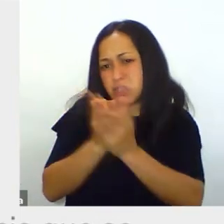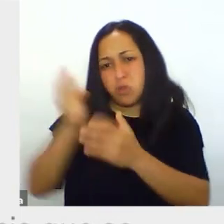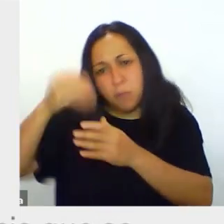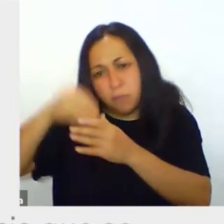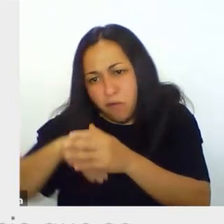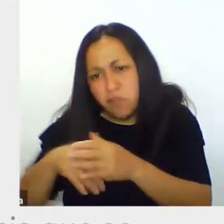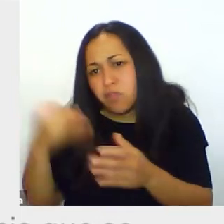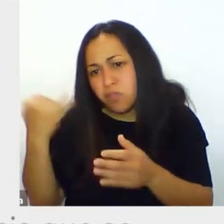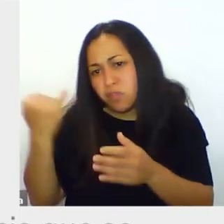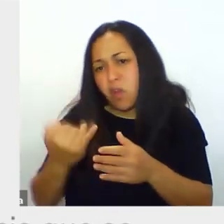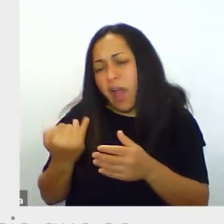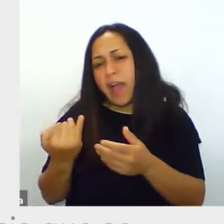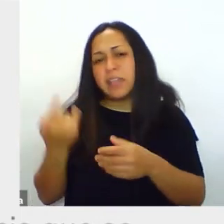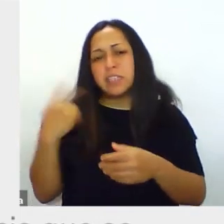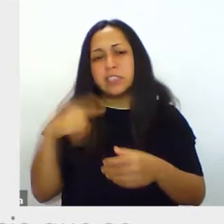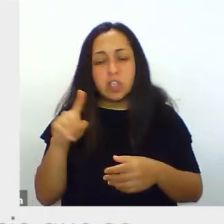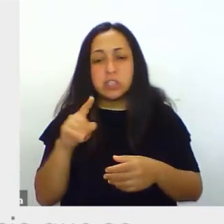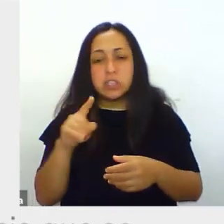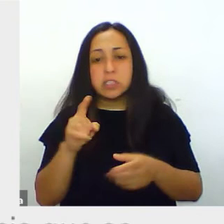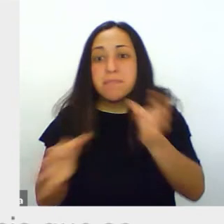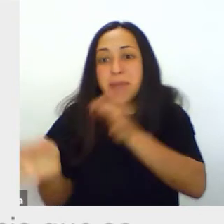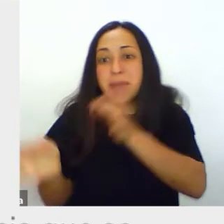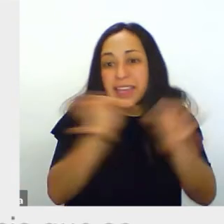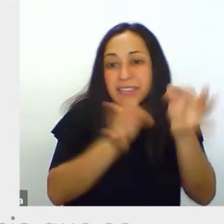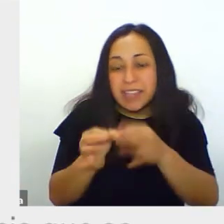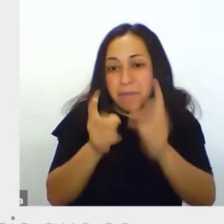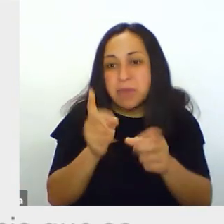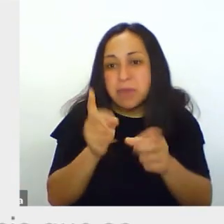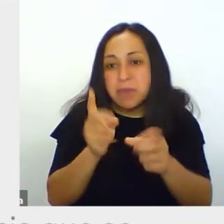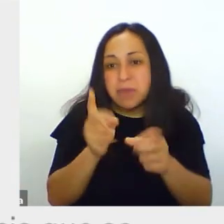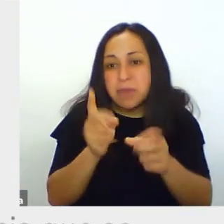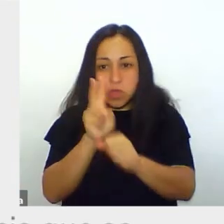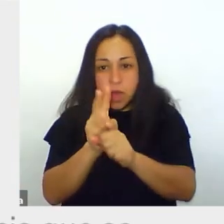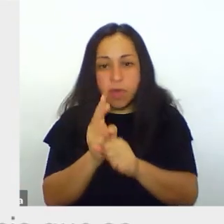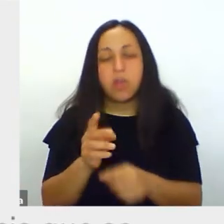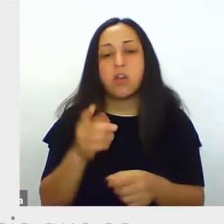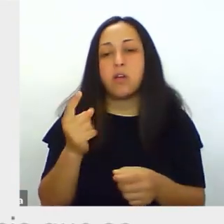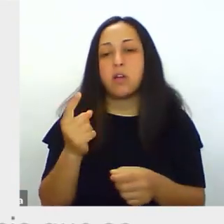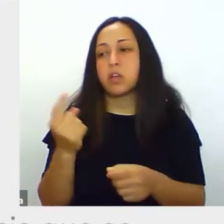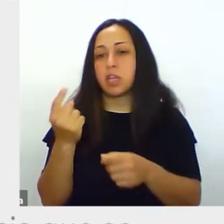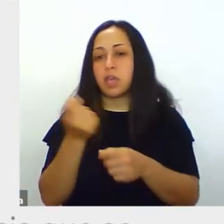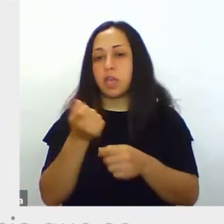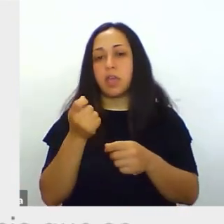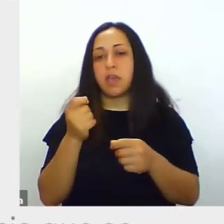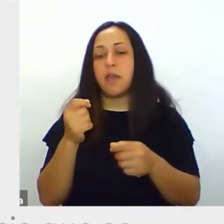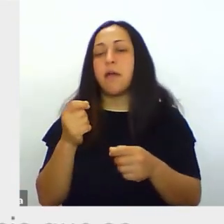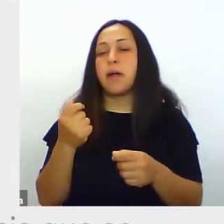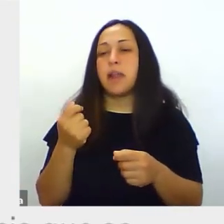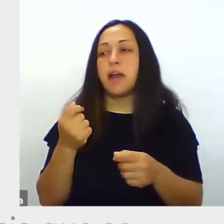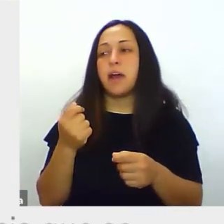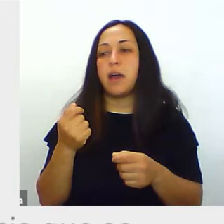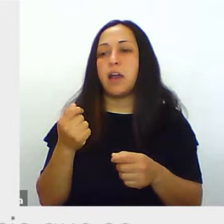Entonces, las mismas estrategias de cuidado que usamos para mitigar la violencia